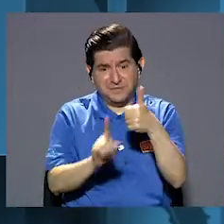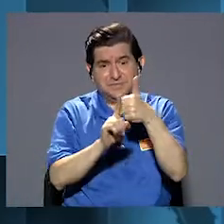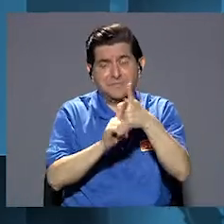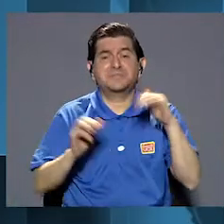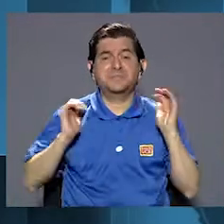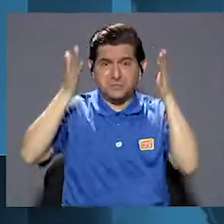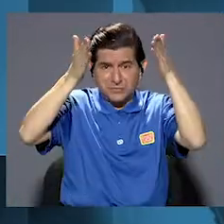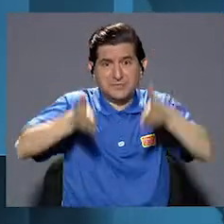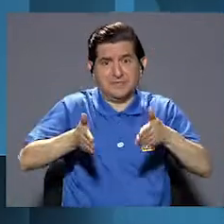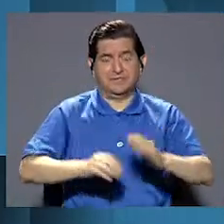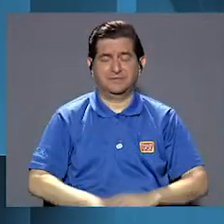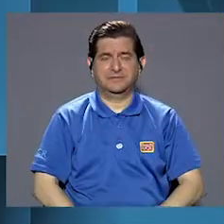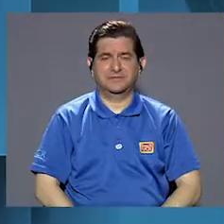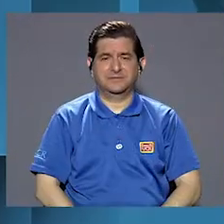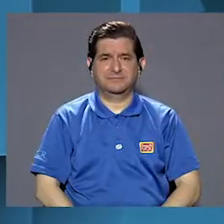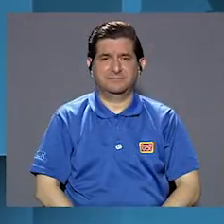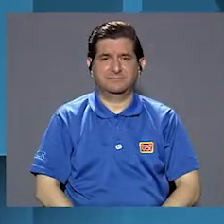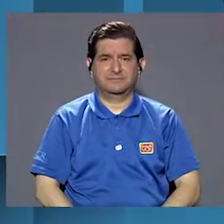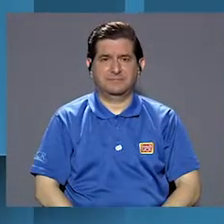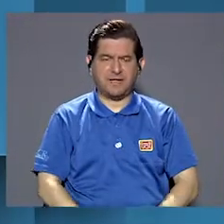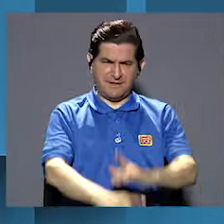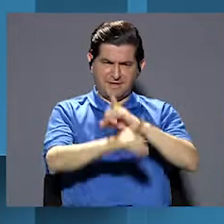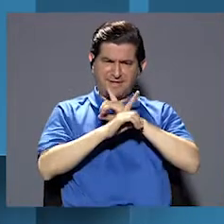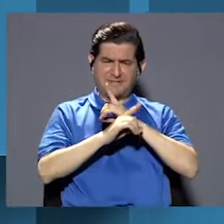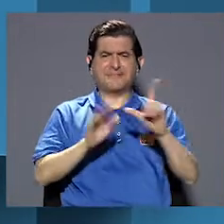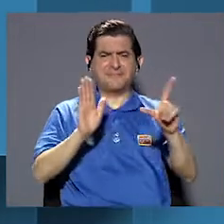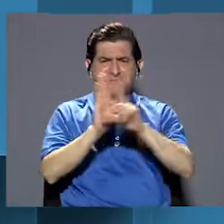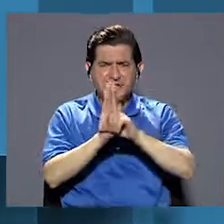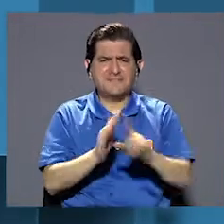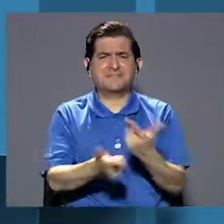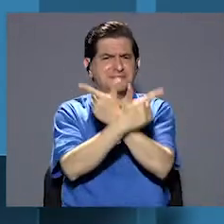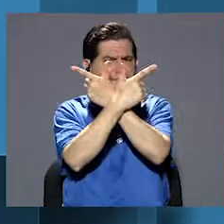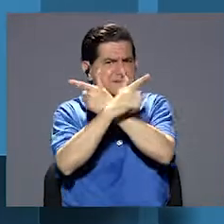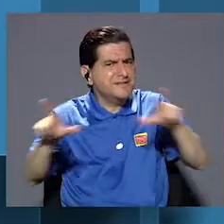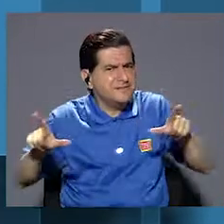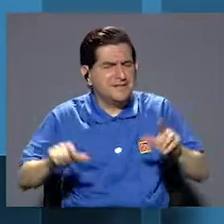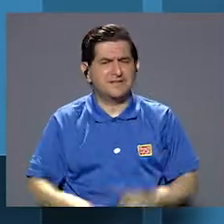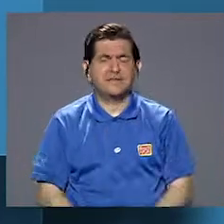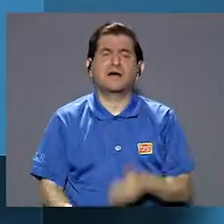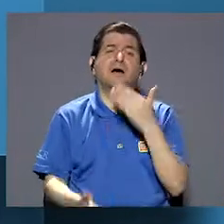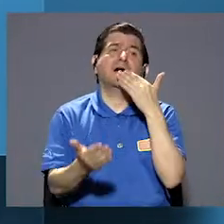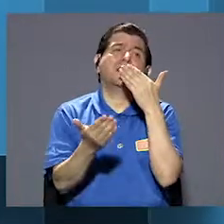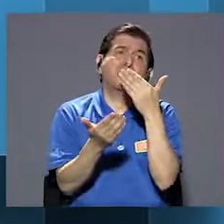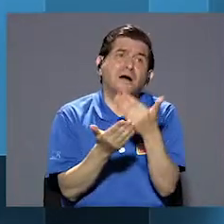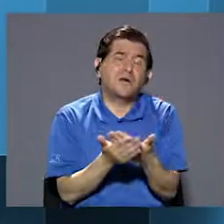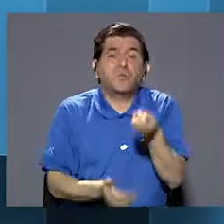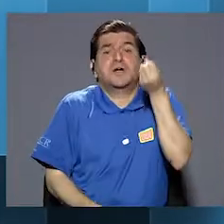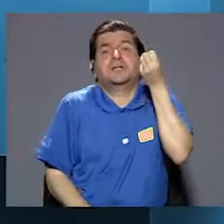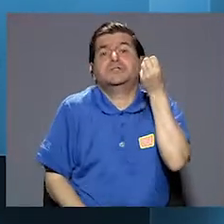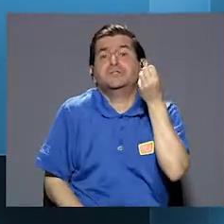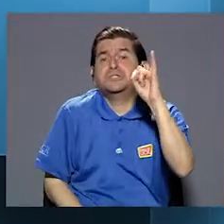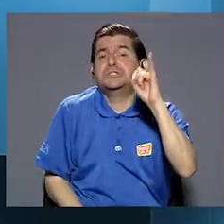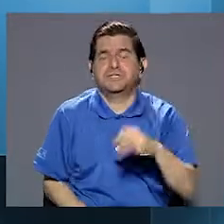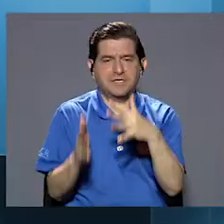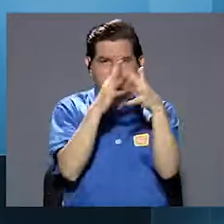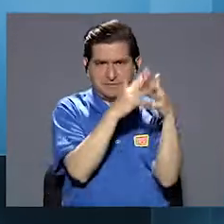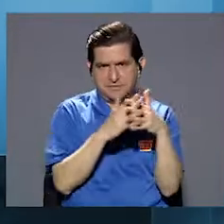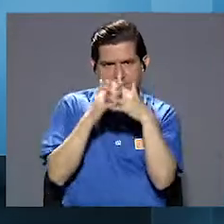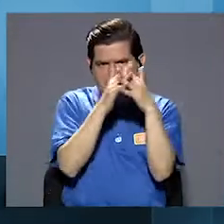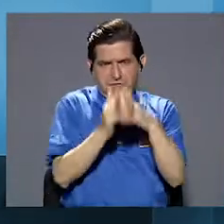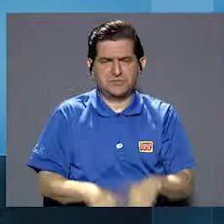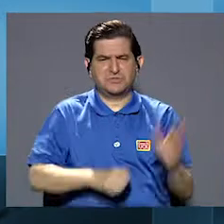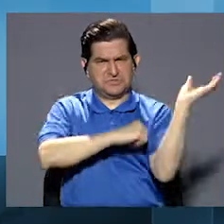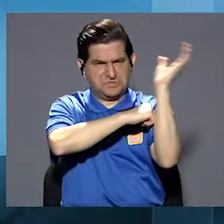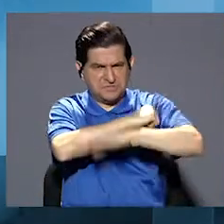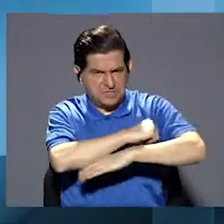de inmigrantes. En cuanto a la defensa de la ley y la libertad, qué bueno habría sido que los Estados